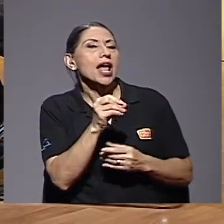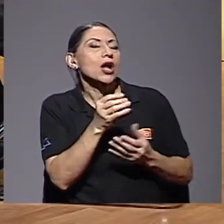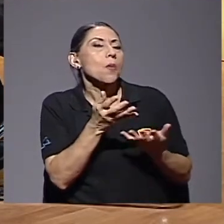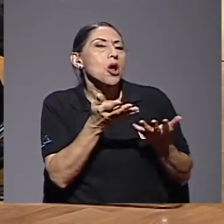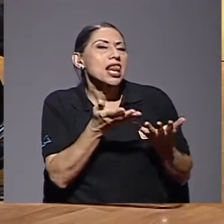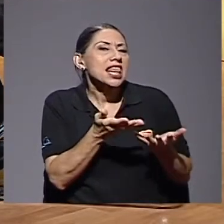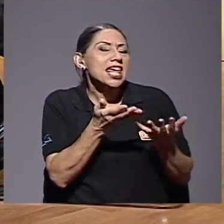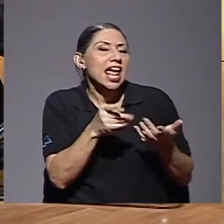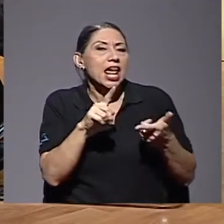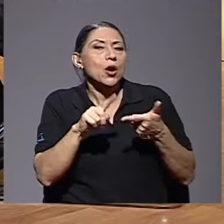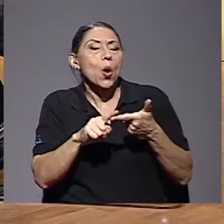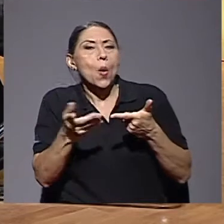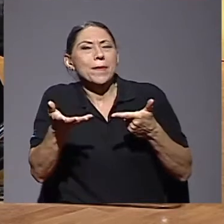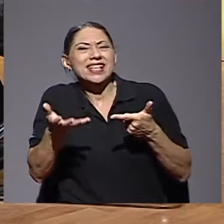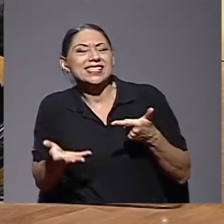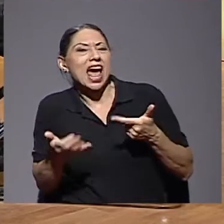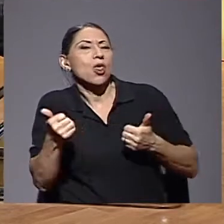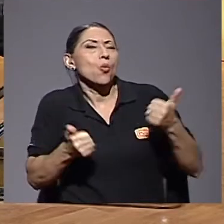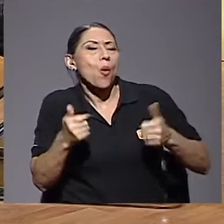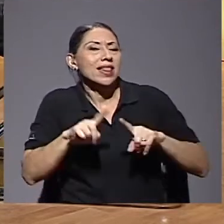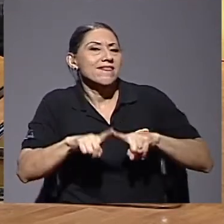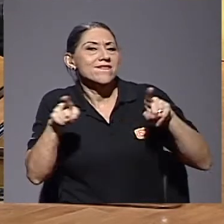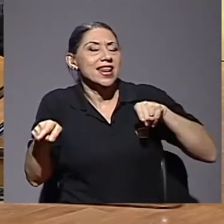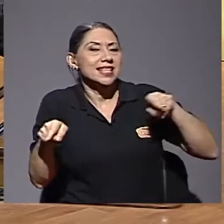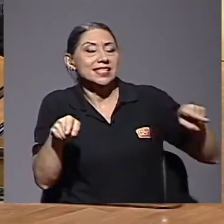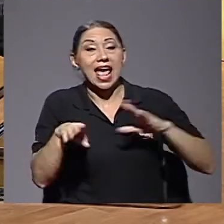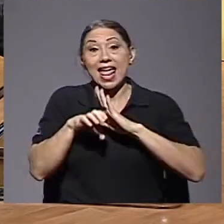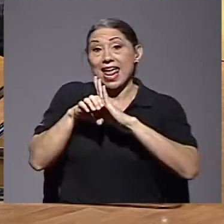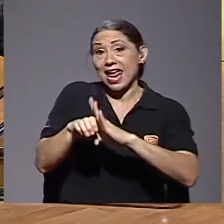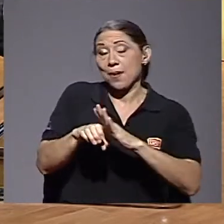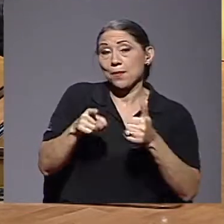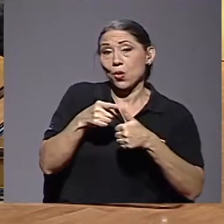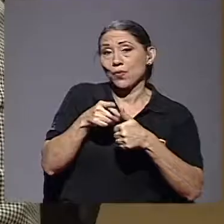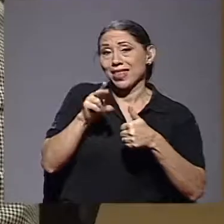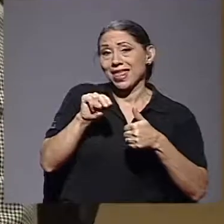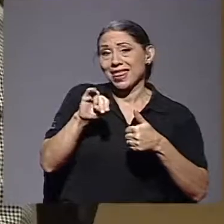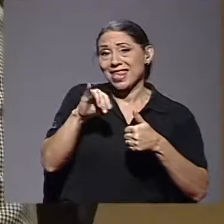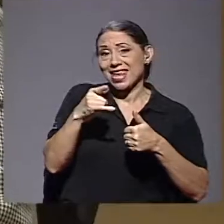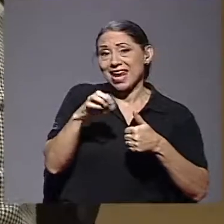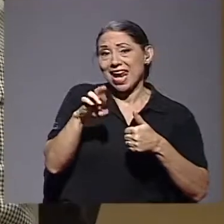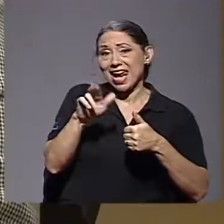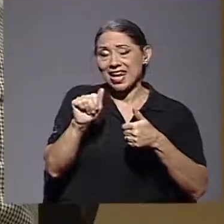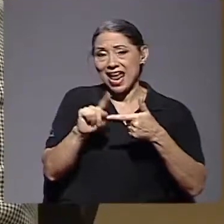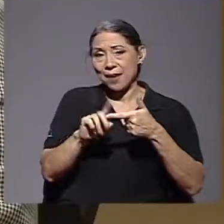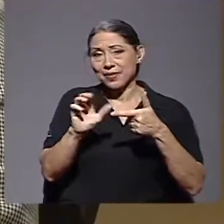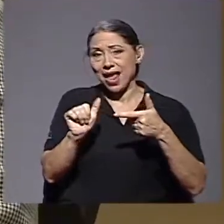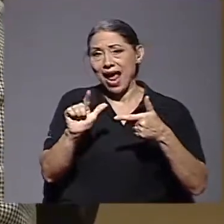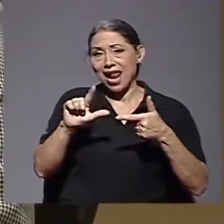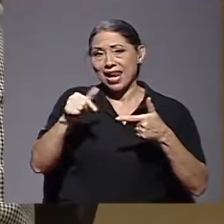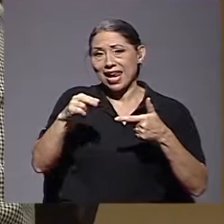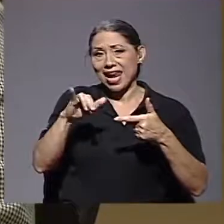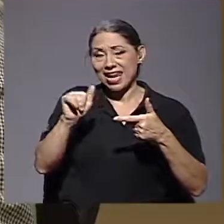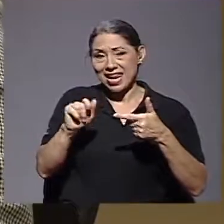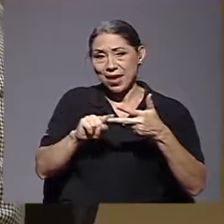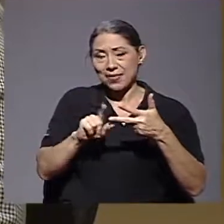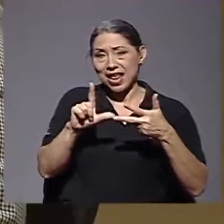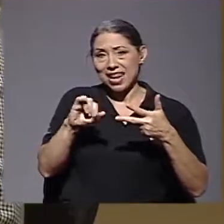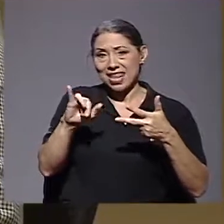entre más ligero es el crudo, por ejemplo, el crudo de Nigeria, de Algeria, de Libia, son crudos muy